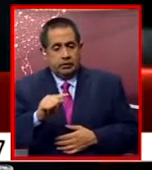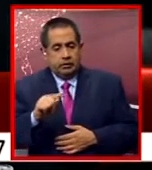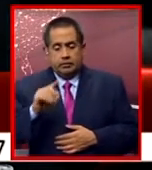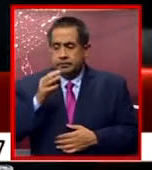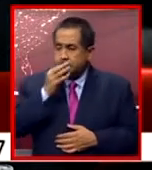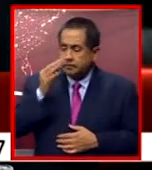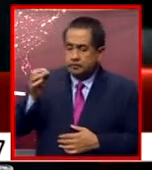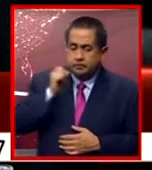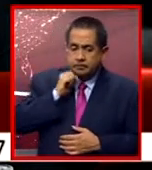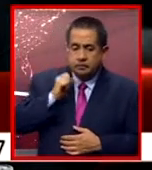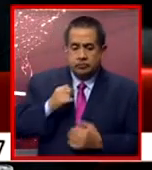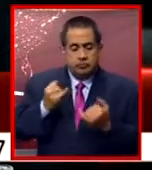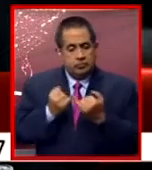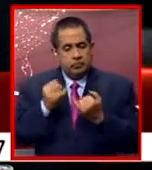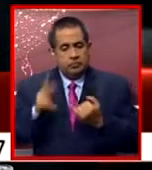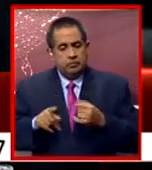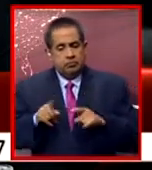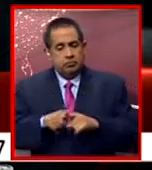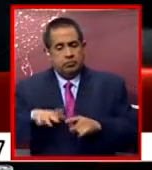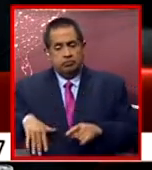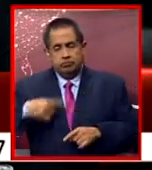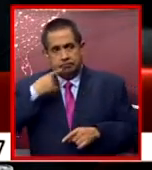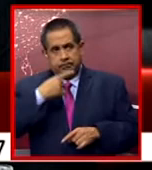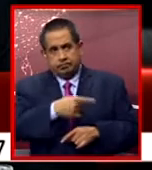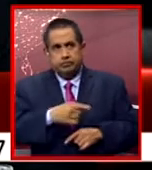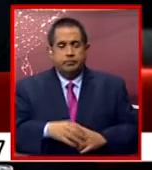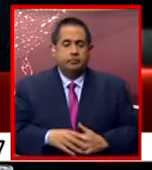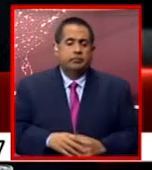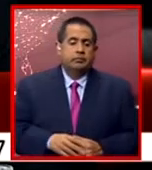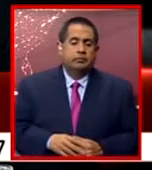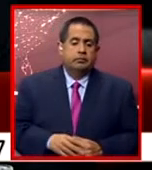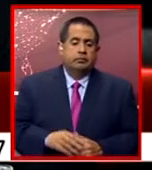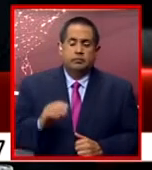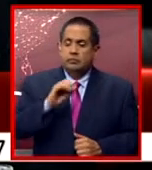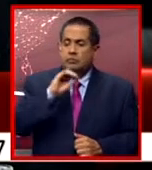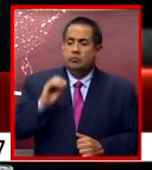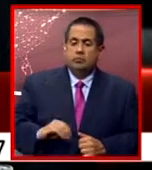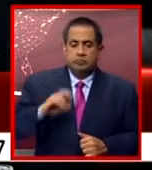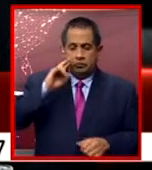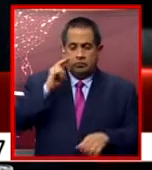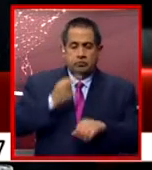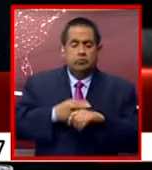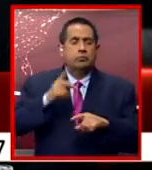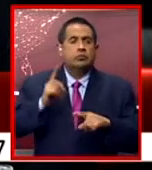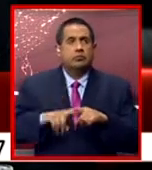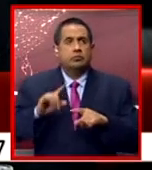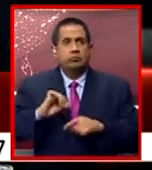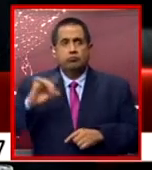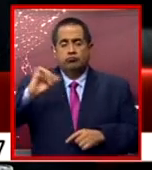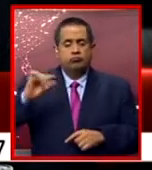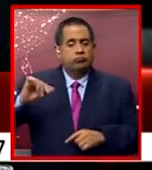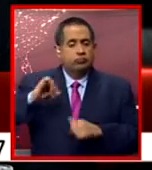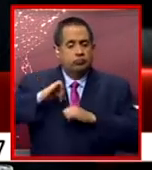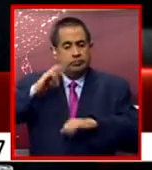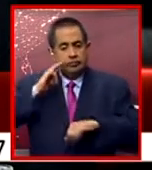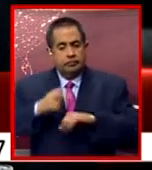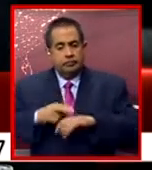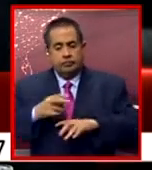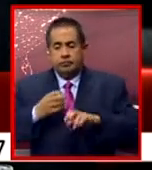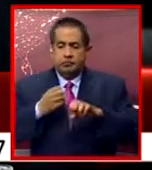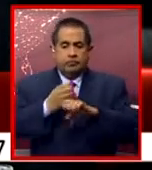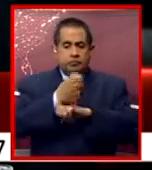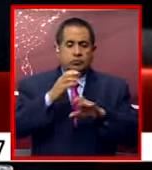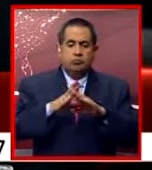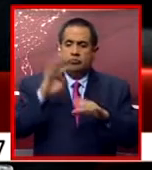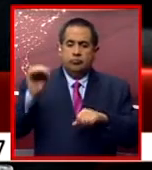señor senador, como es la que usted cita, la obligación que tiene la autoridad educativa, ya sea estatal